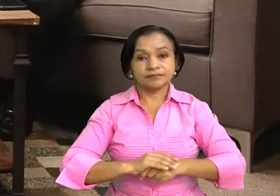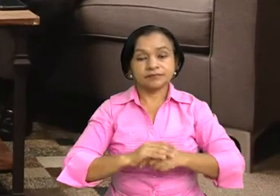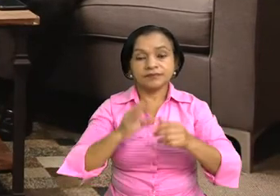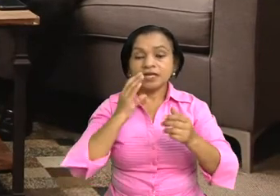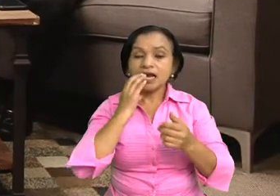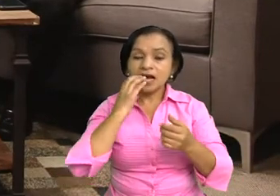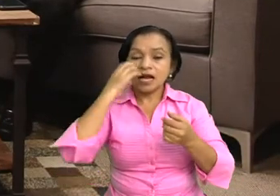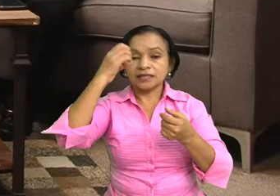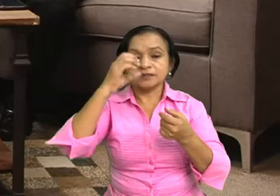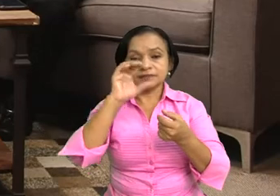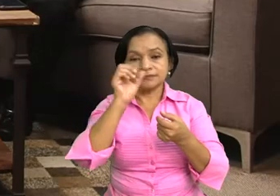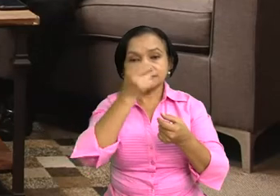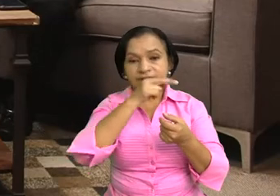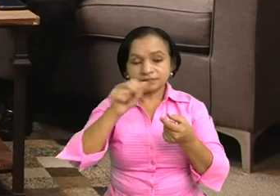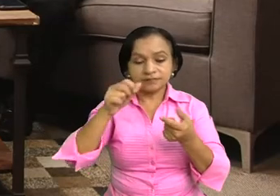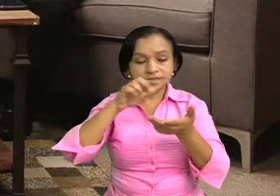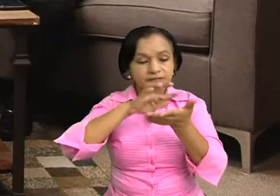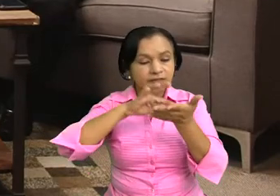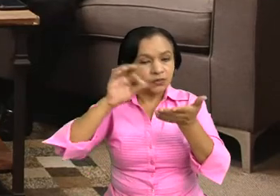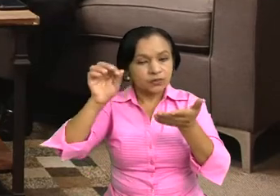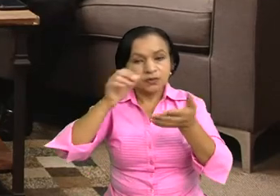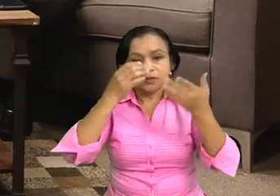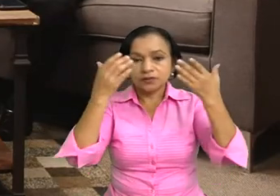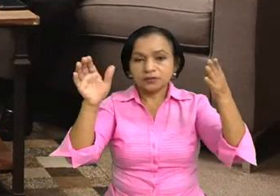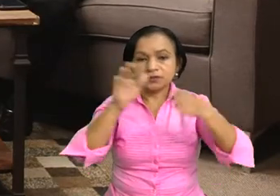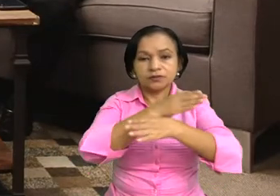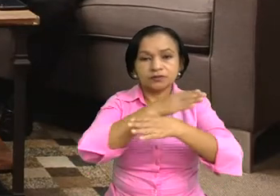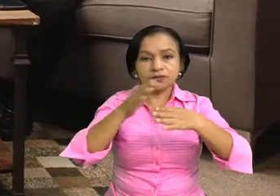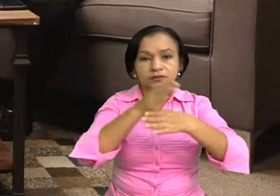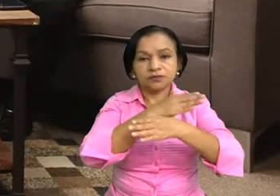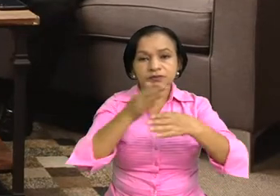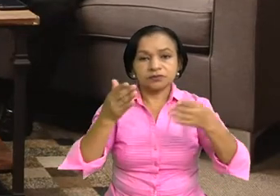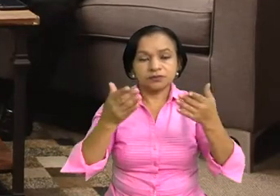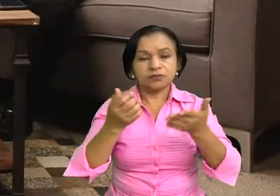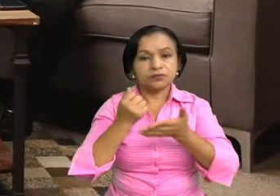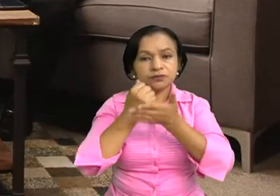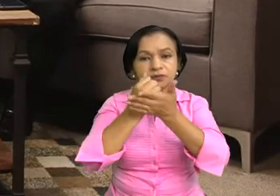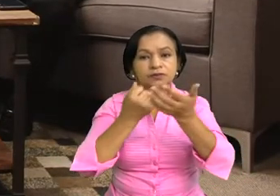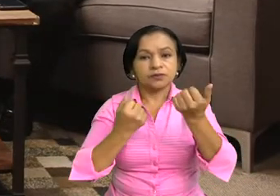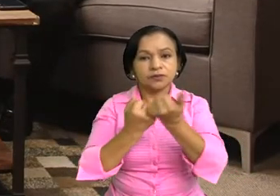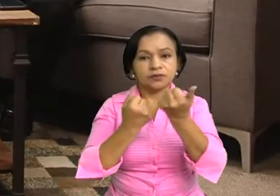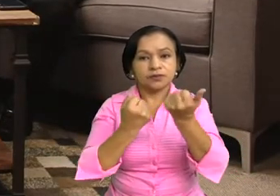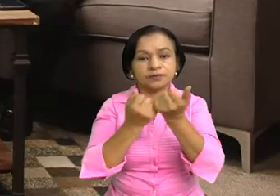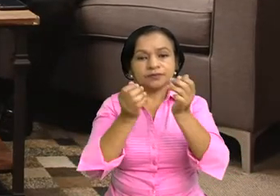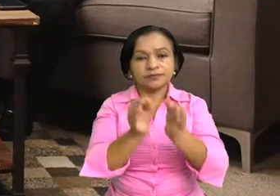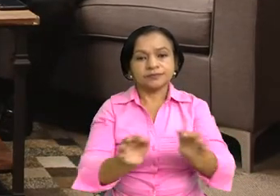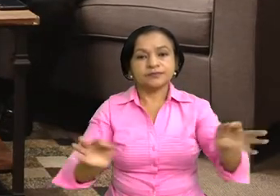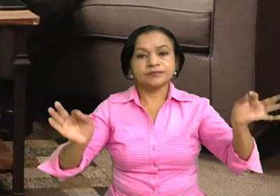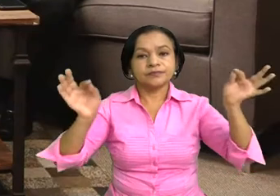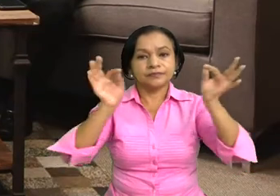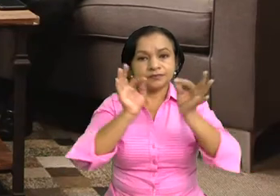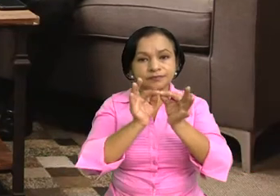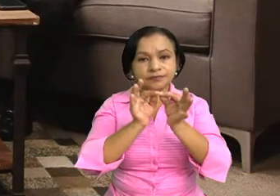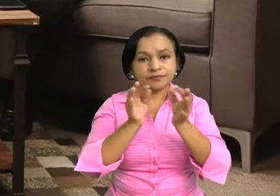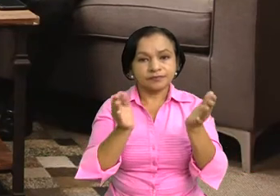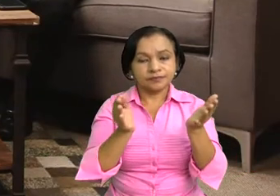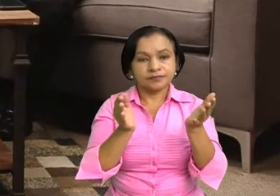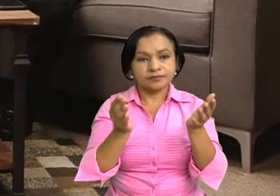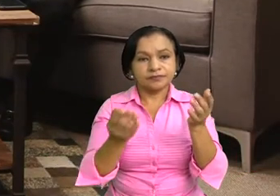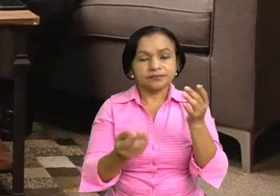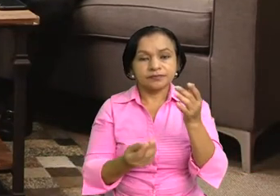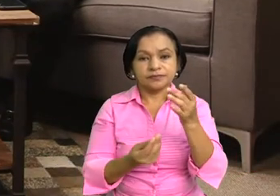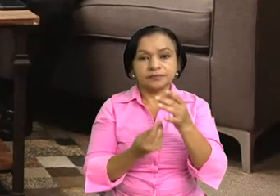de azúcar, la producción de azúcar y sus derivados se han visto beneficiados, claro, de manera importante. La